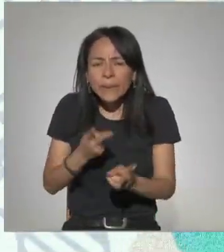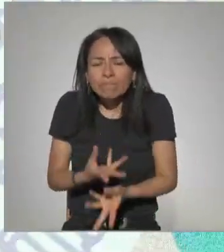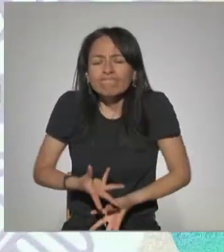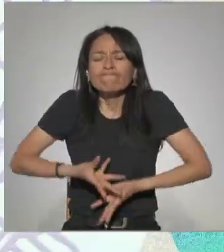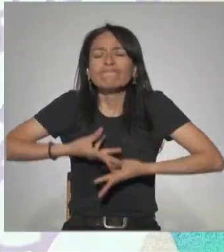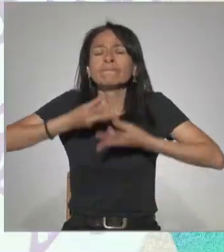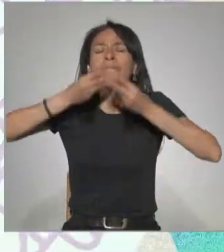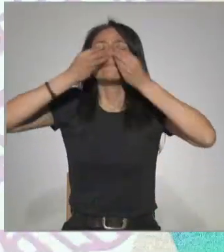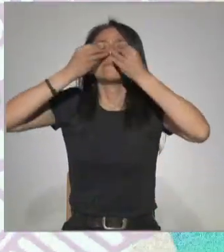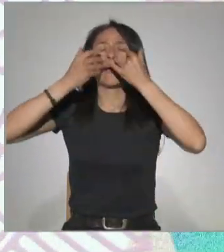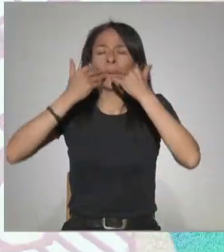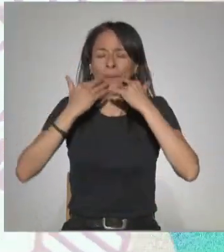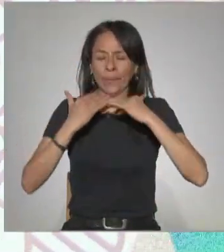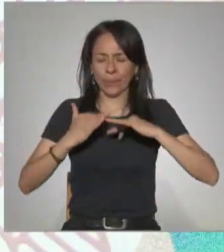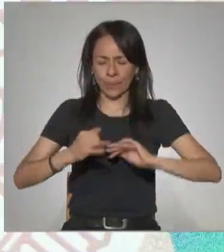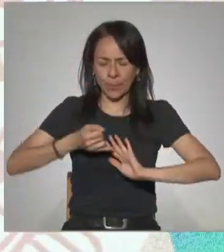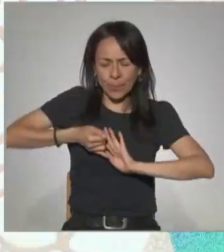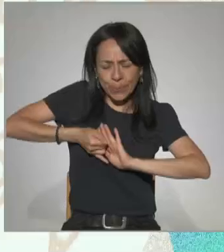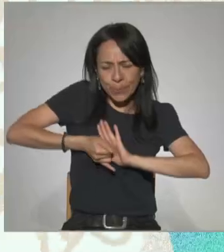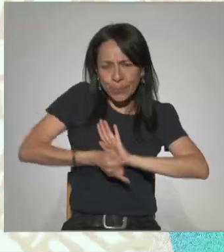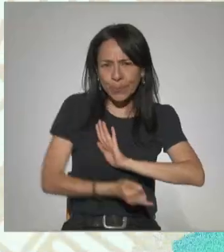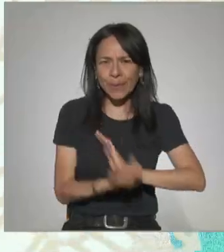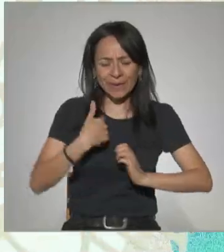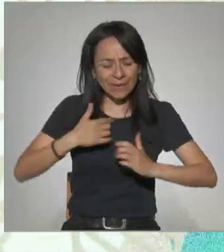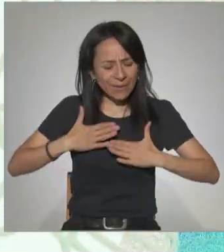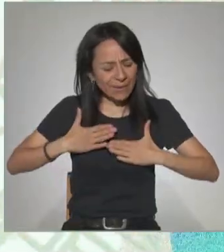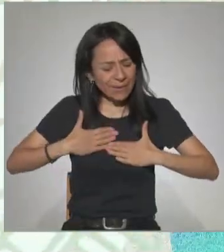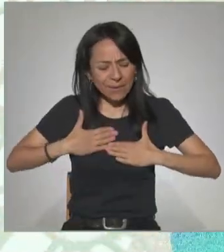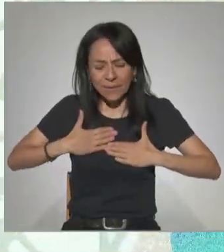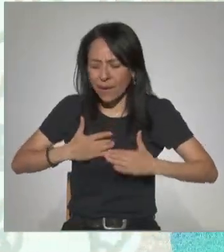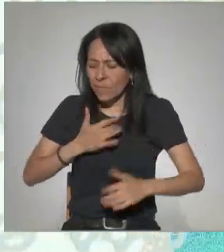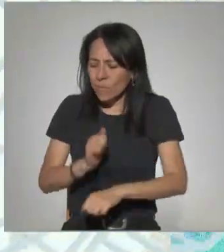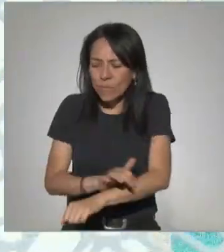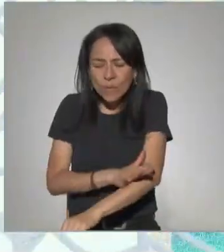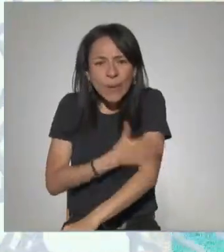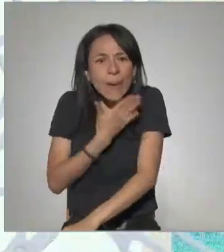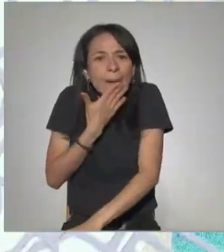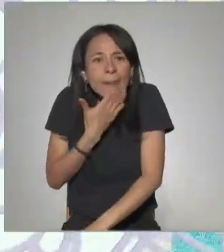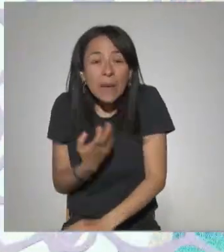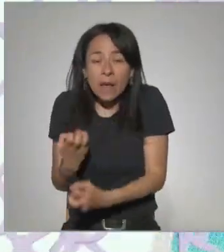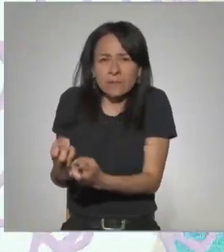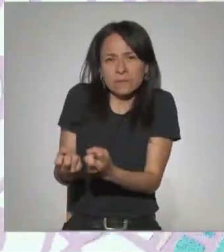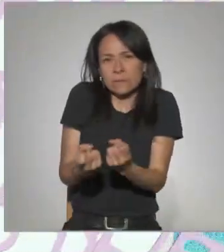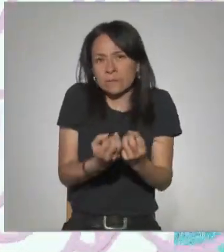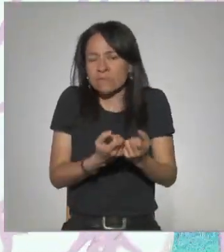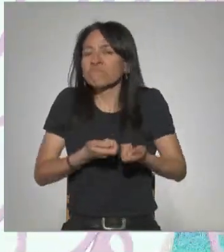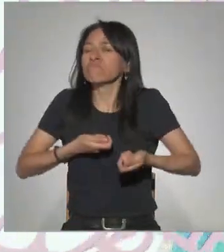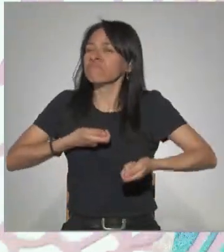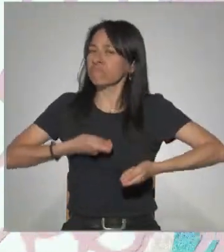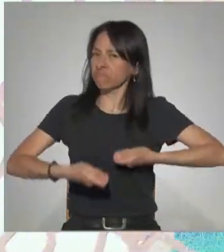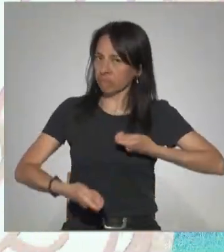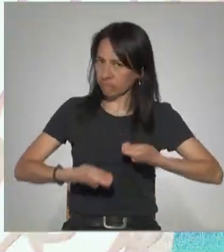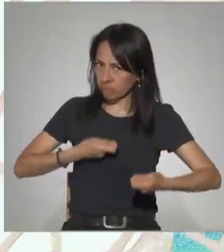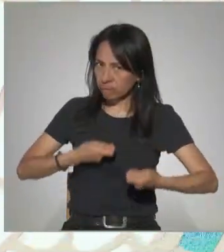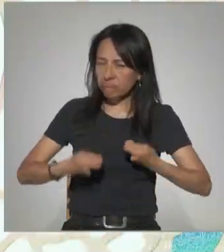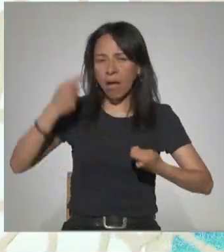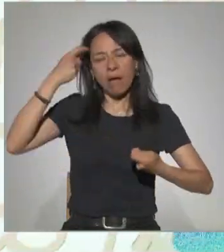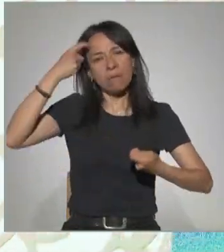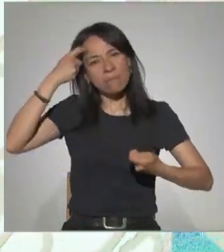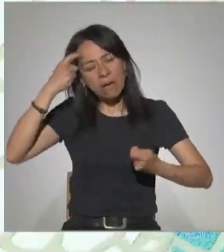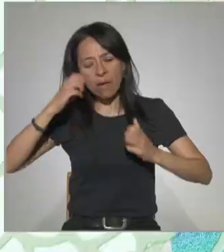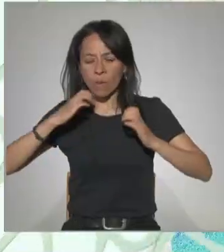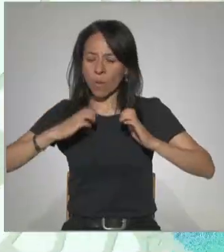y cuidar tu bienestar emocional. Así mantienes el estrés bajo control y equilibras tu mente